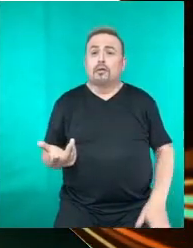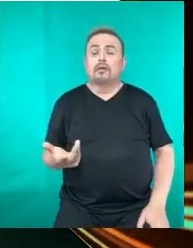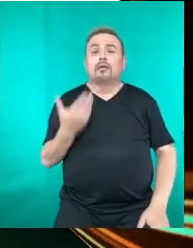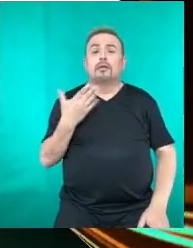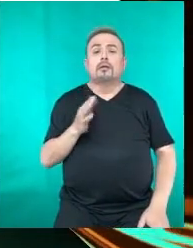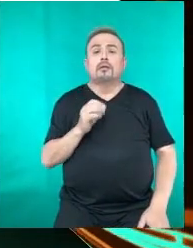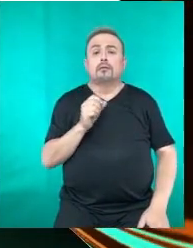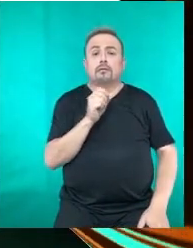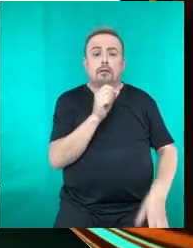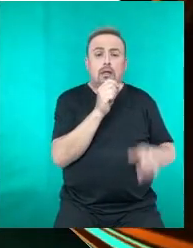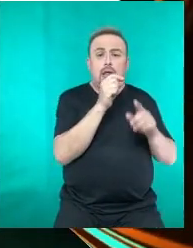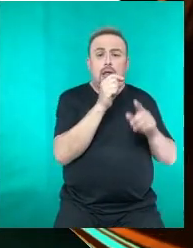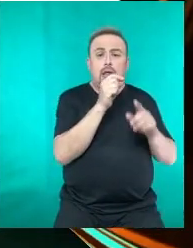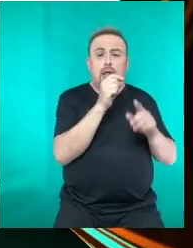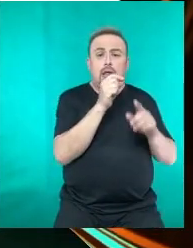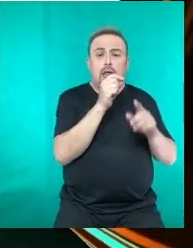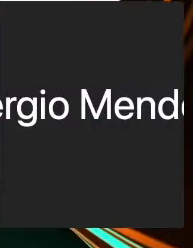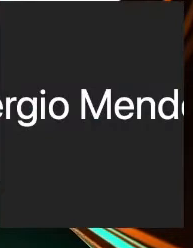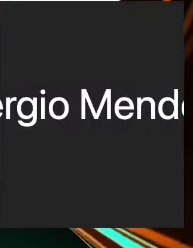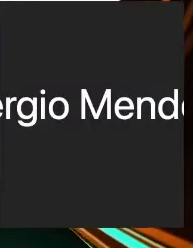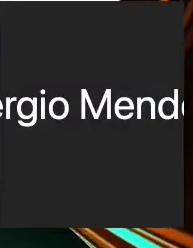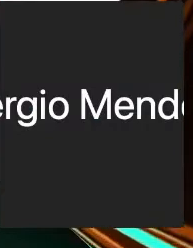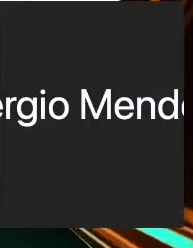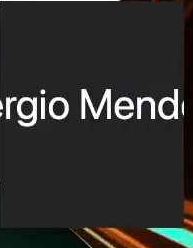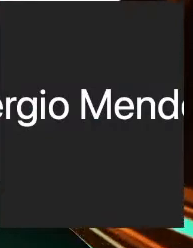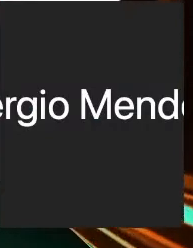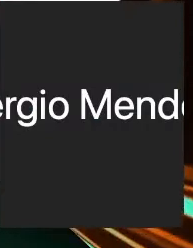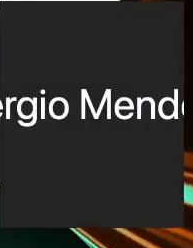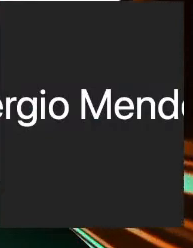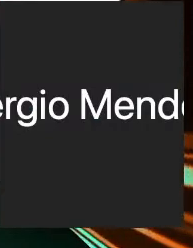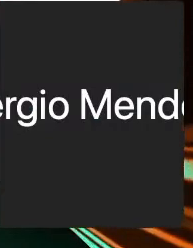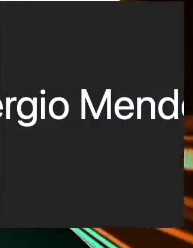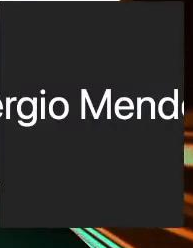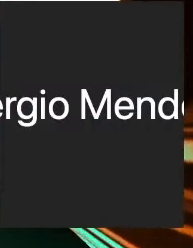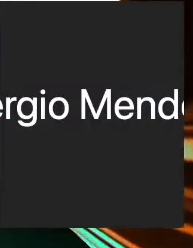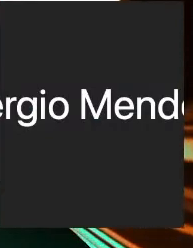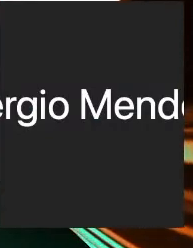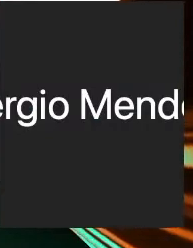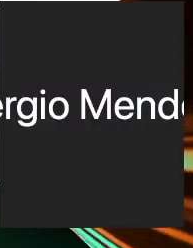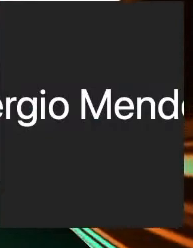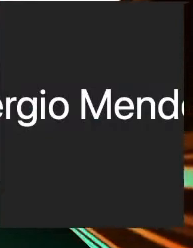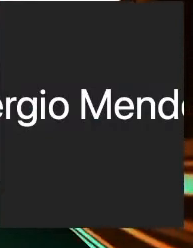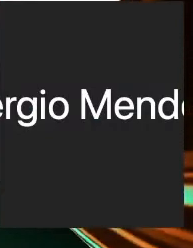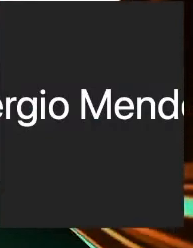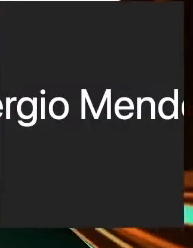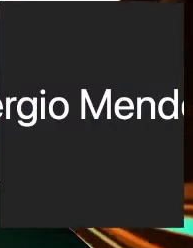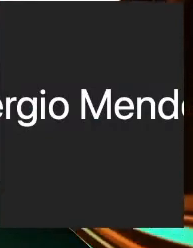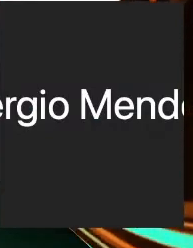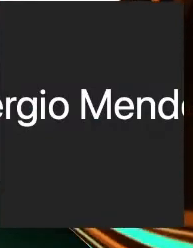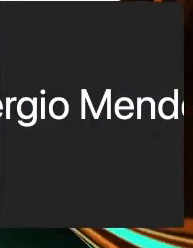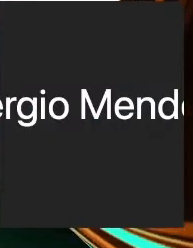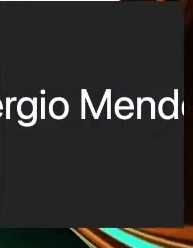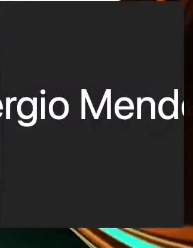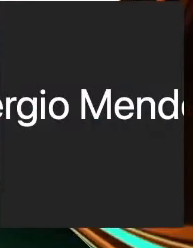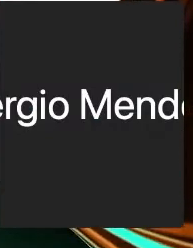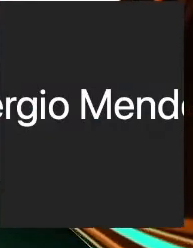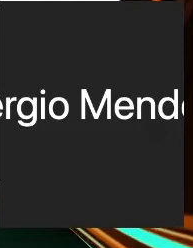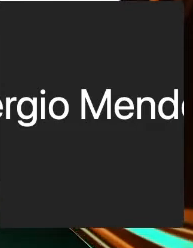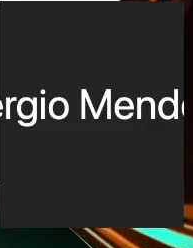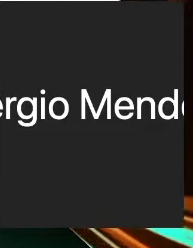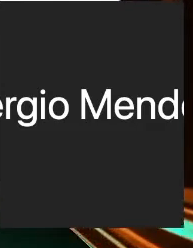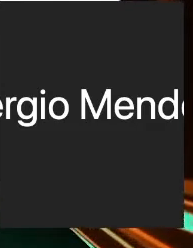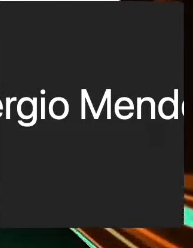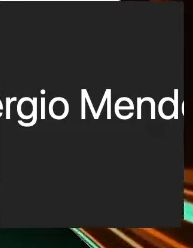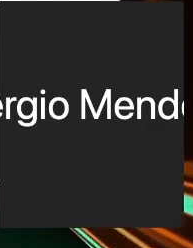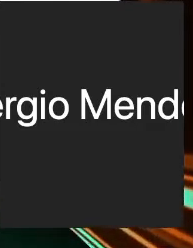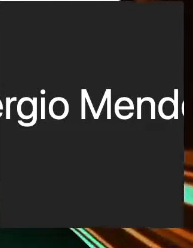media pulgada y hacia arriba, y va a depender también de nuevo del tamaño de la planta. Para manejar agua de mar, para manejar el